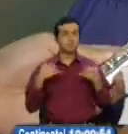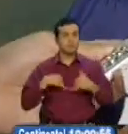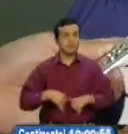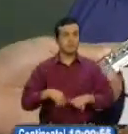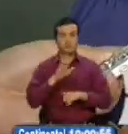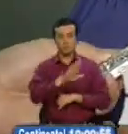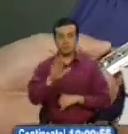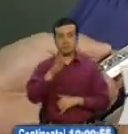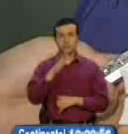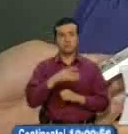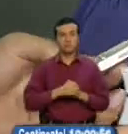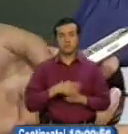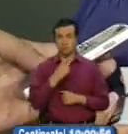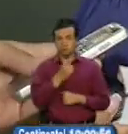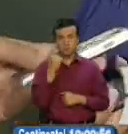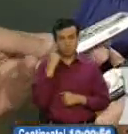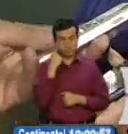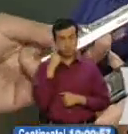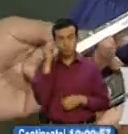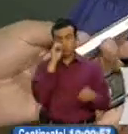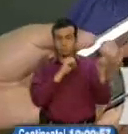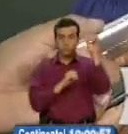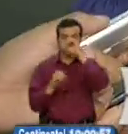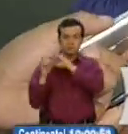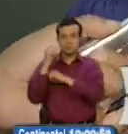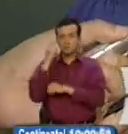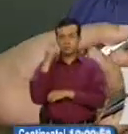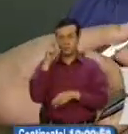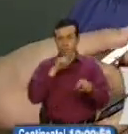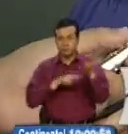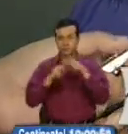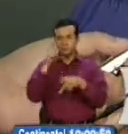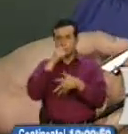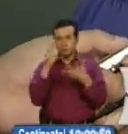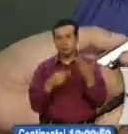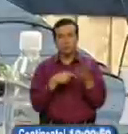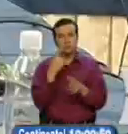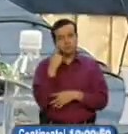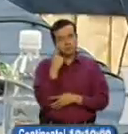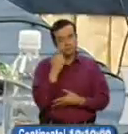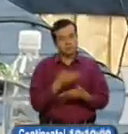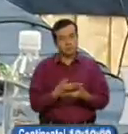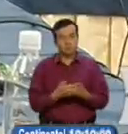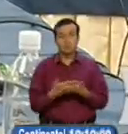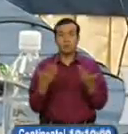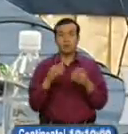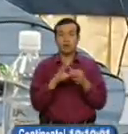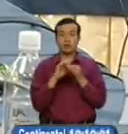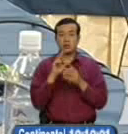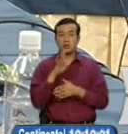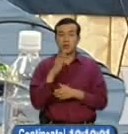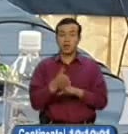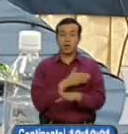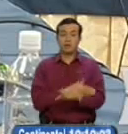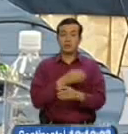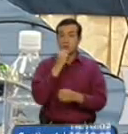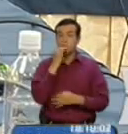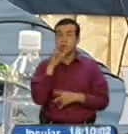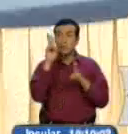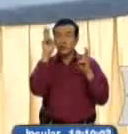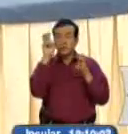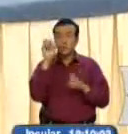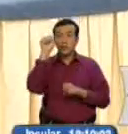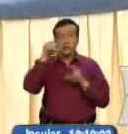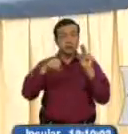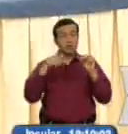como ustedes pueden observar, haciendo el análisis de la prueba? En el oficialismo prefieren no adelantar criterios con respecto